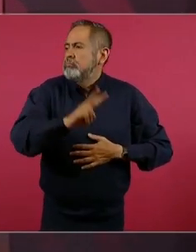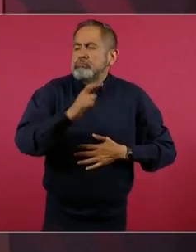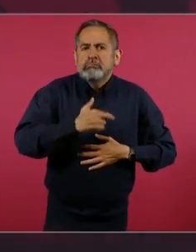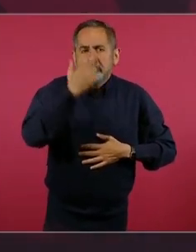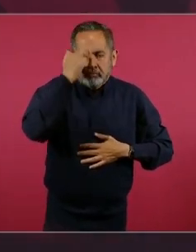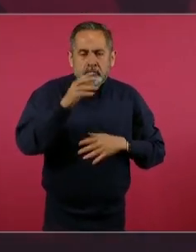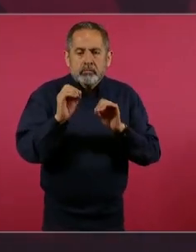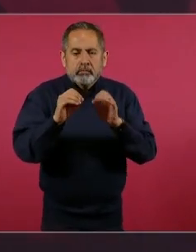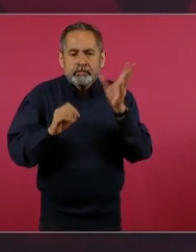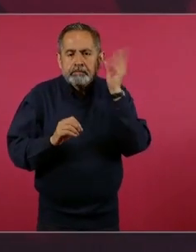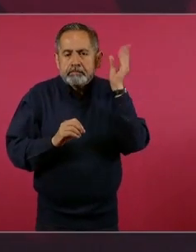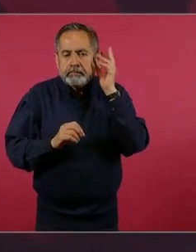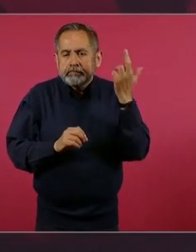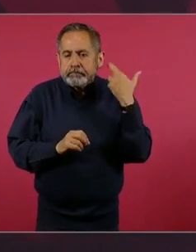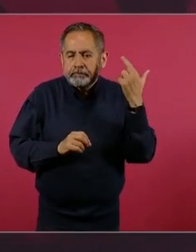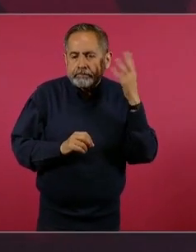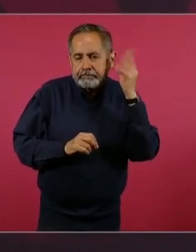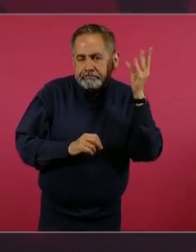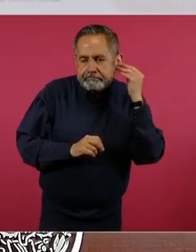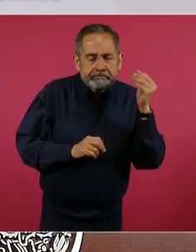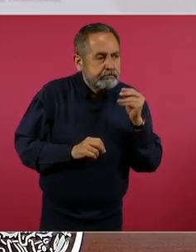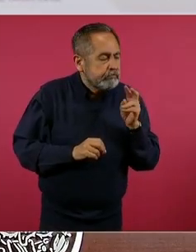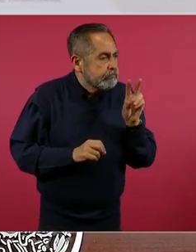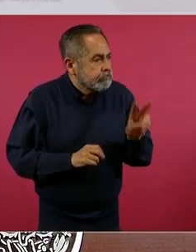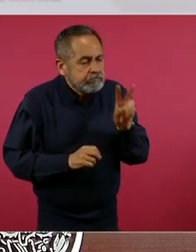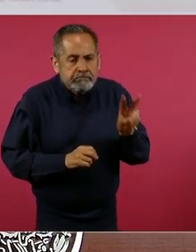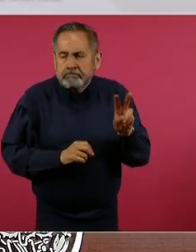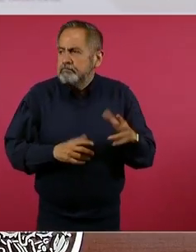radio o en las redes.